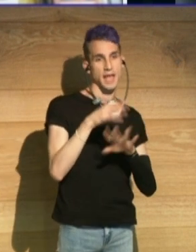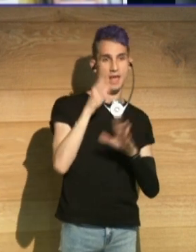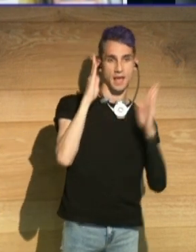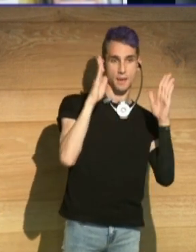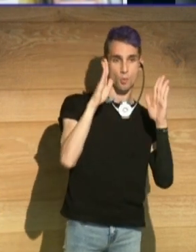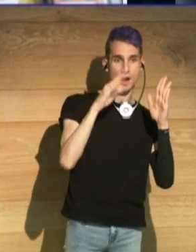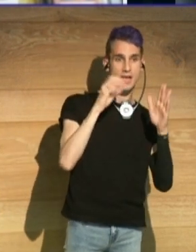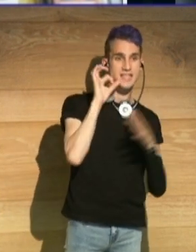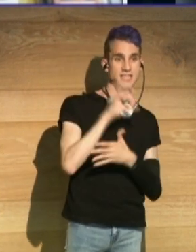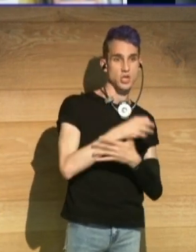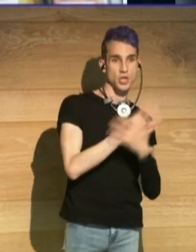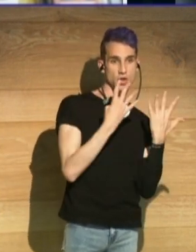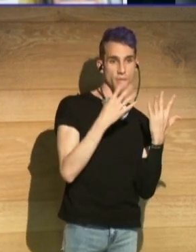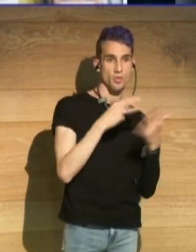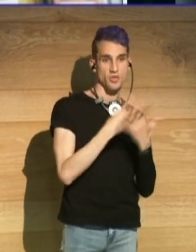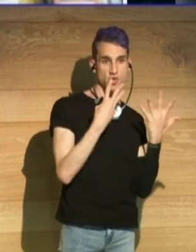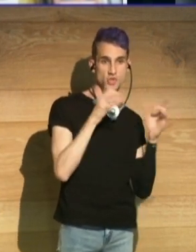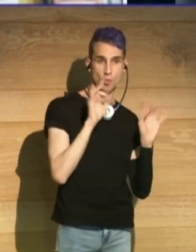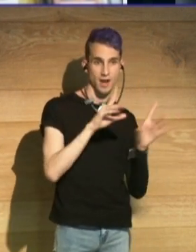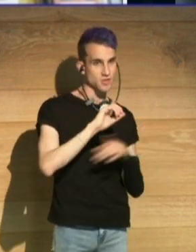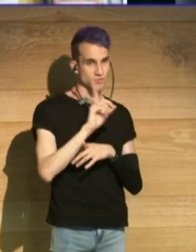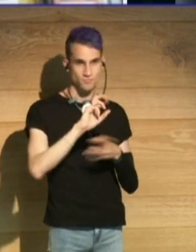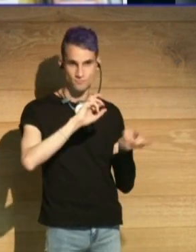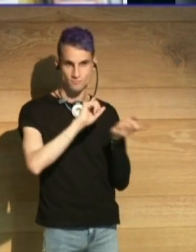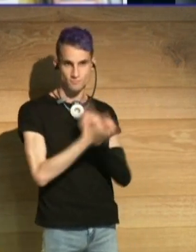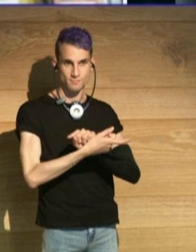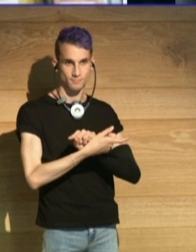iban, o del siglo XVIII, perdón, que respondían a